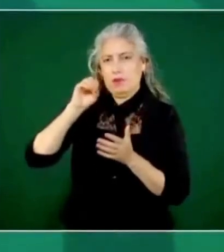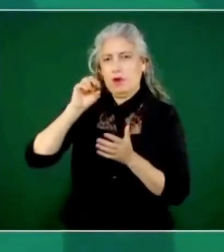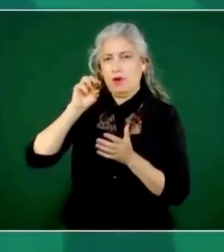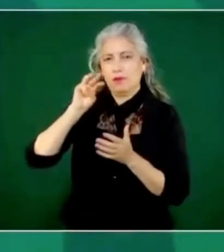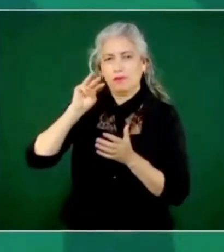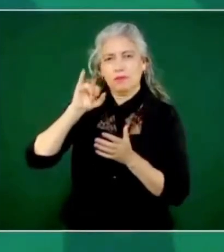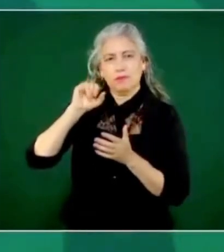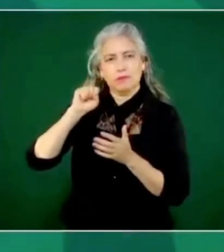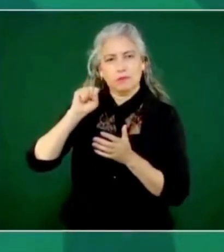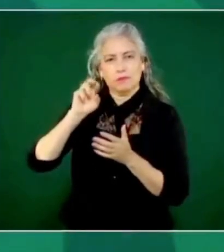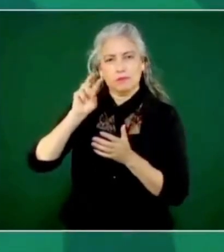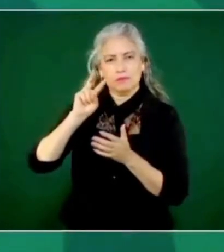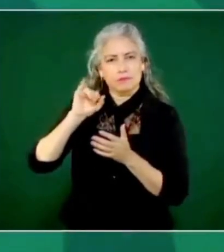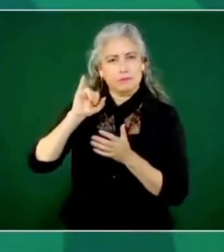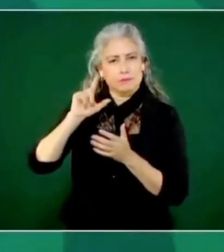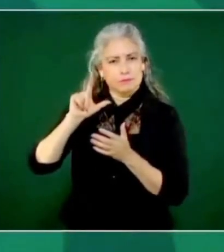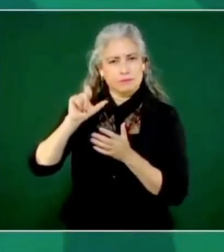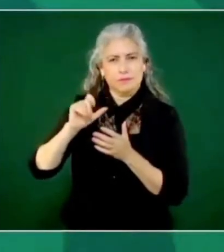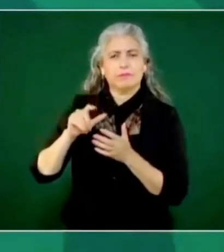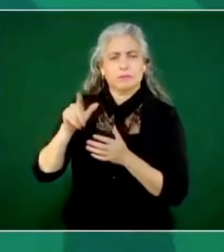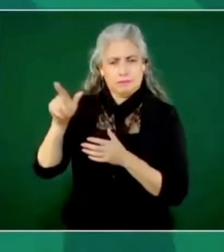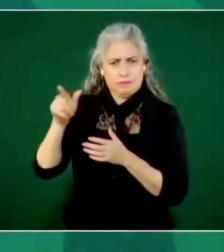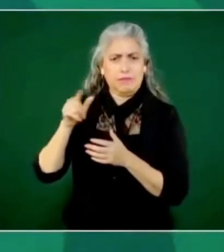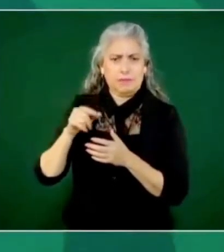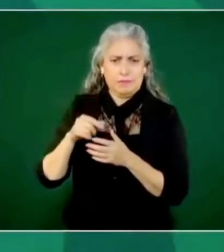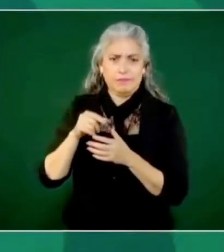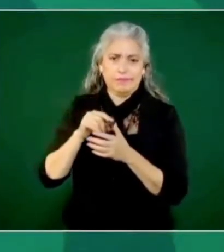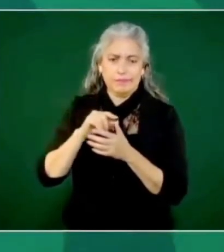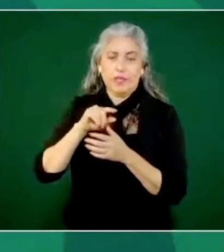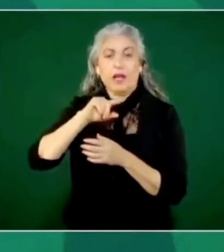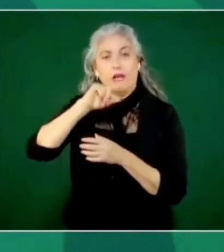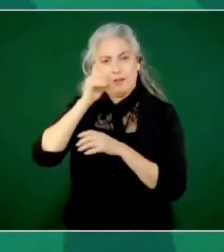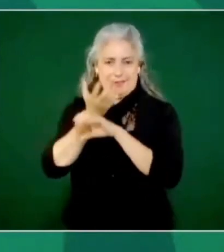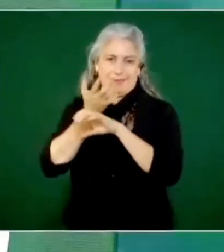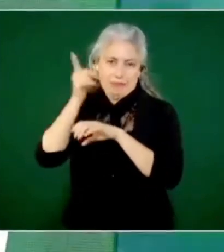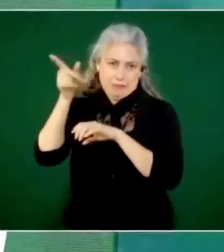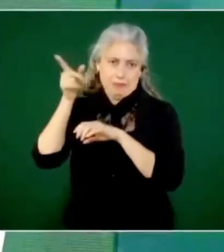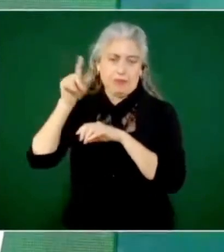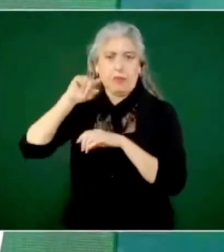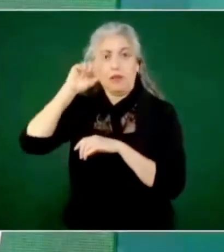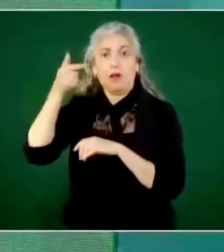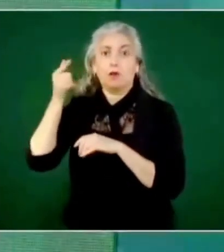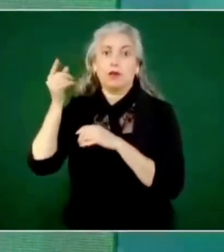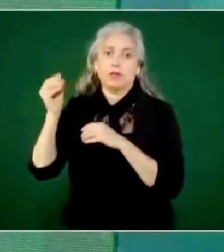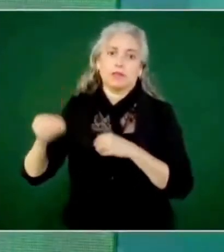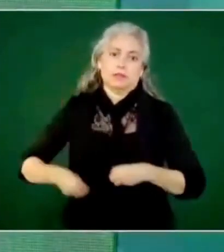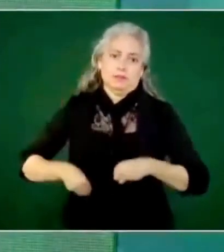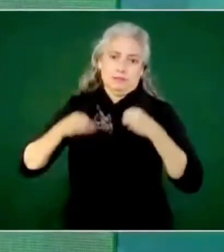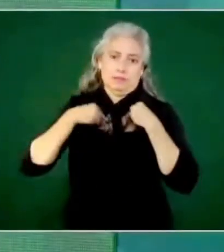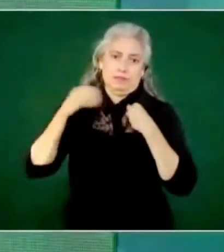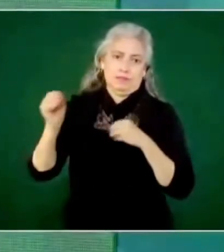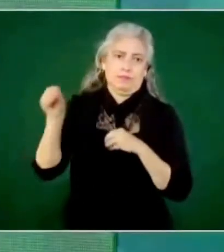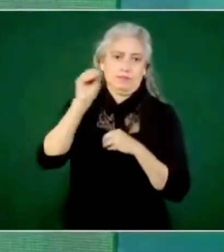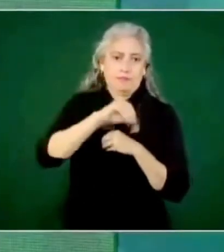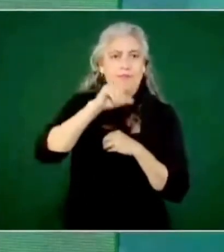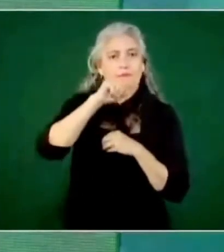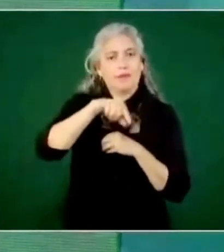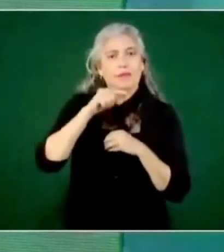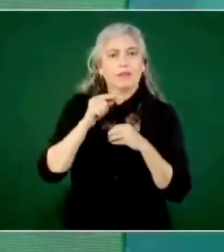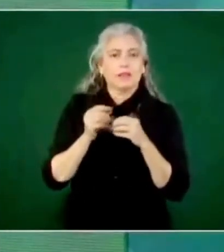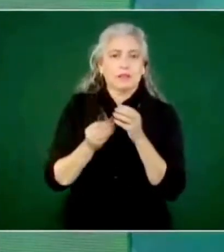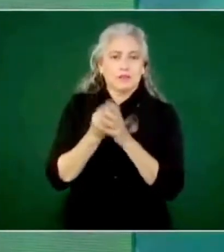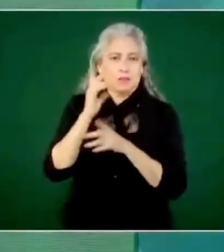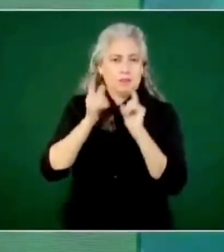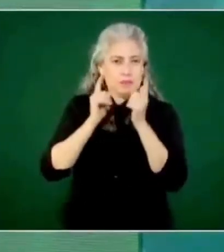y vivió en Laredo, fue alumno de un gran tamaulipeco,